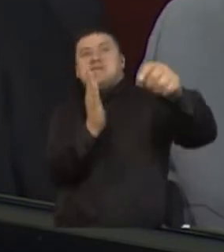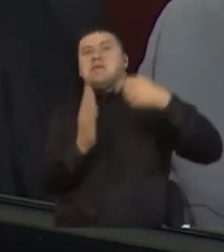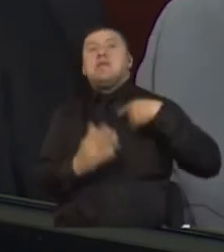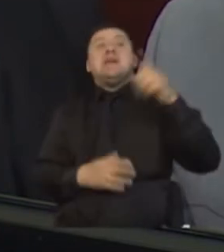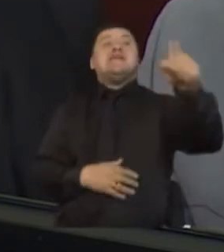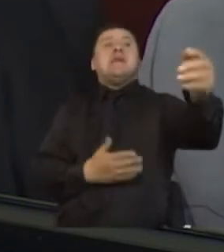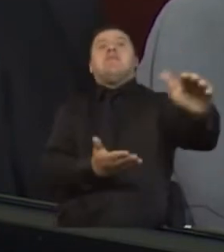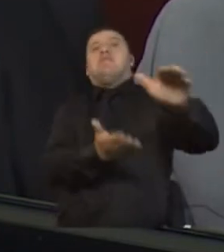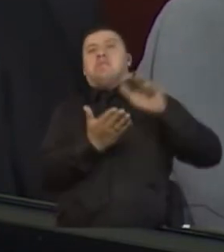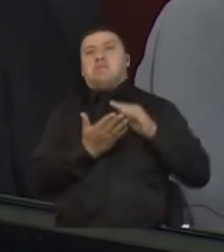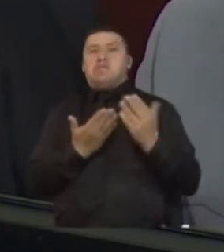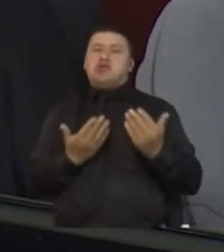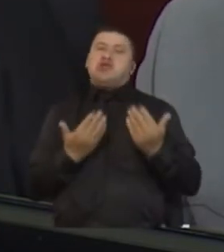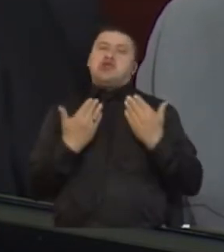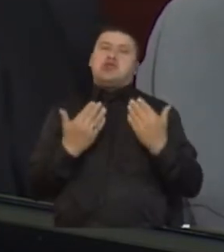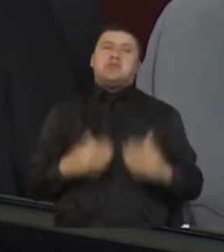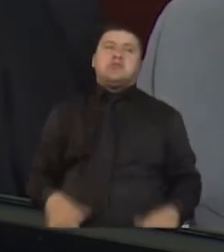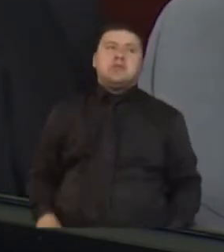nos permite